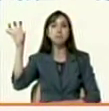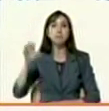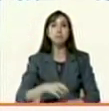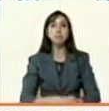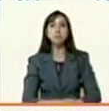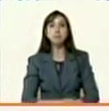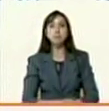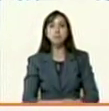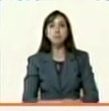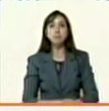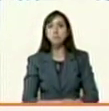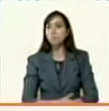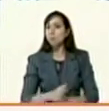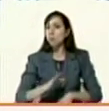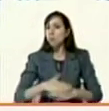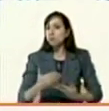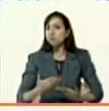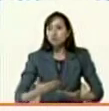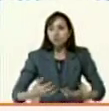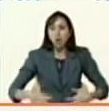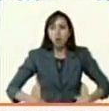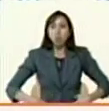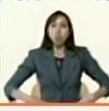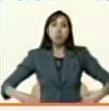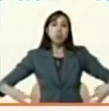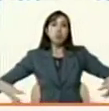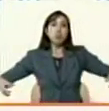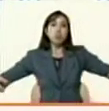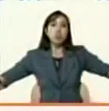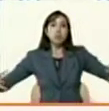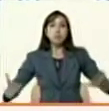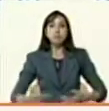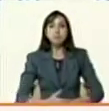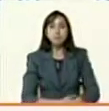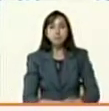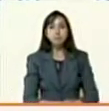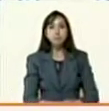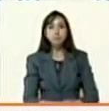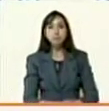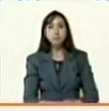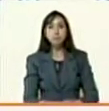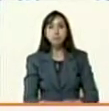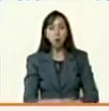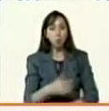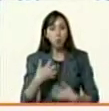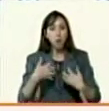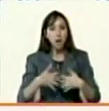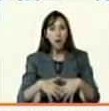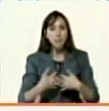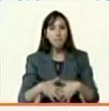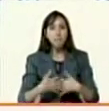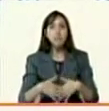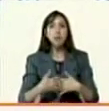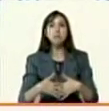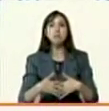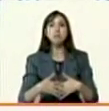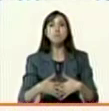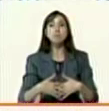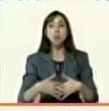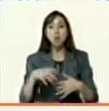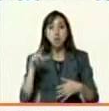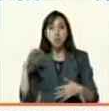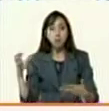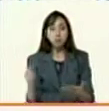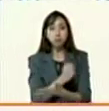para enriquecerse ilícitamente con las empresas venezolanas como Cisco,